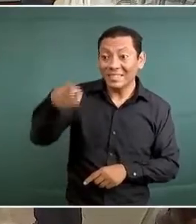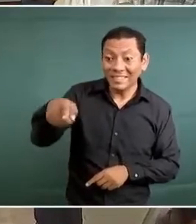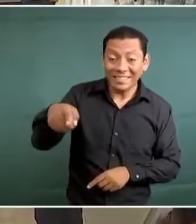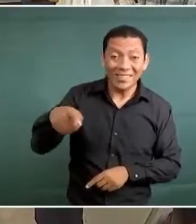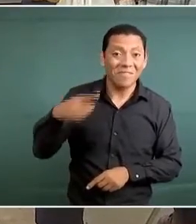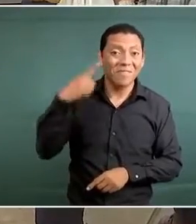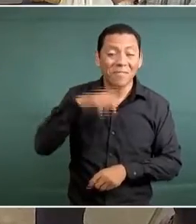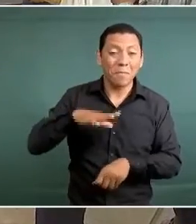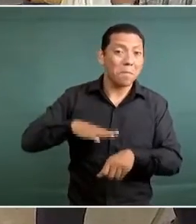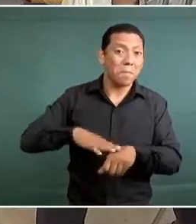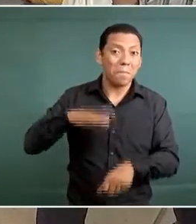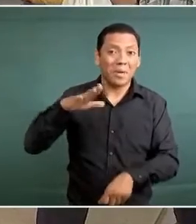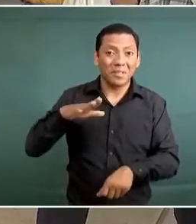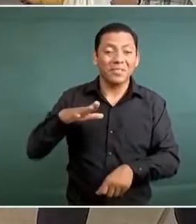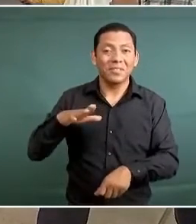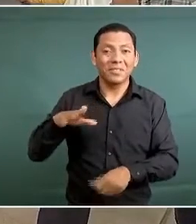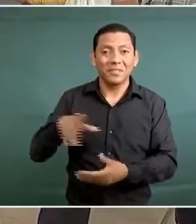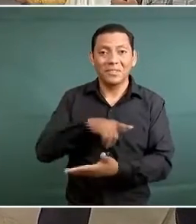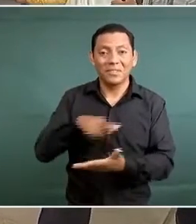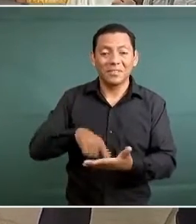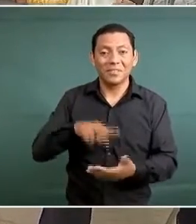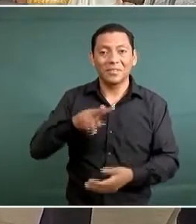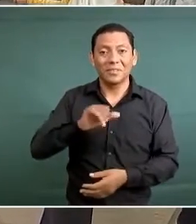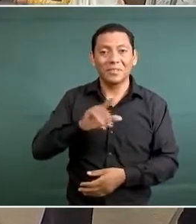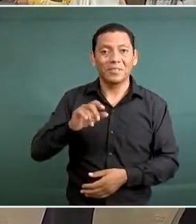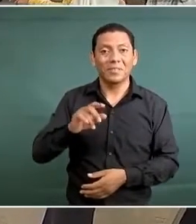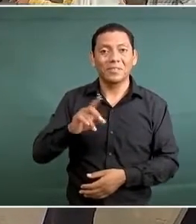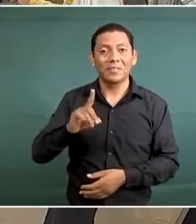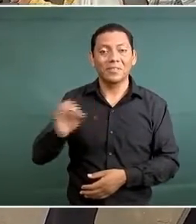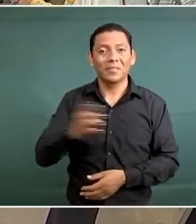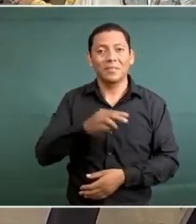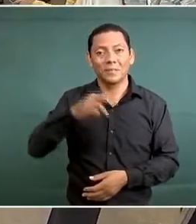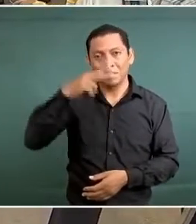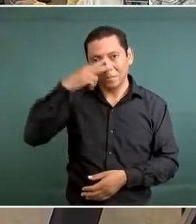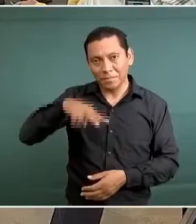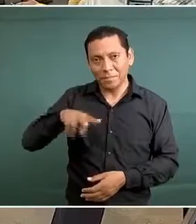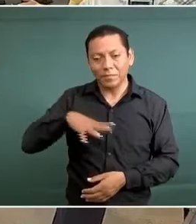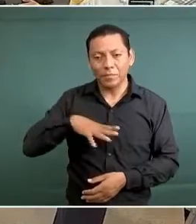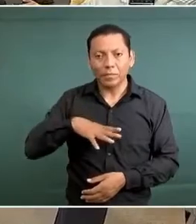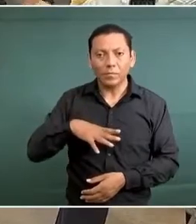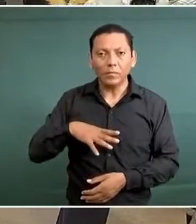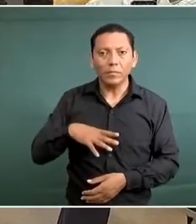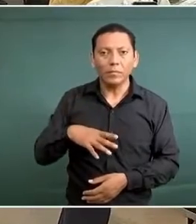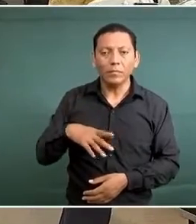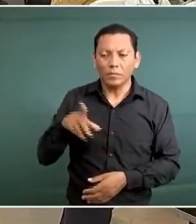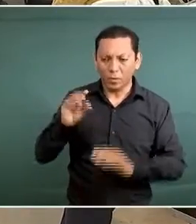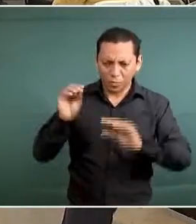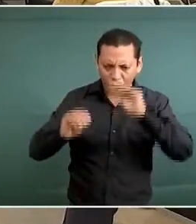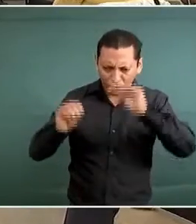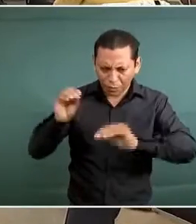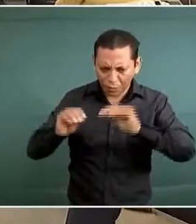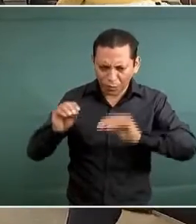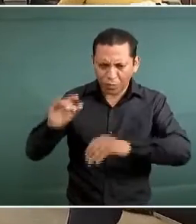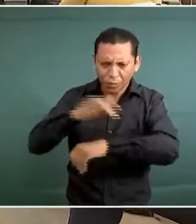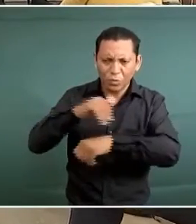más se hunde en el valle de méxico entonces cuando se hace la terminal 2